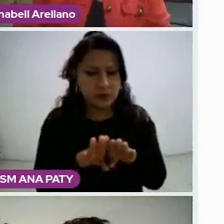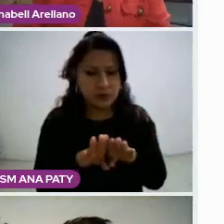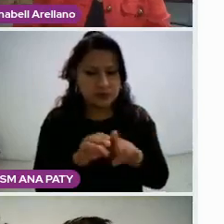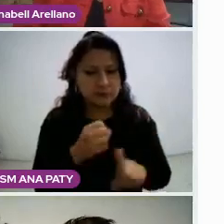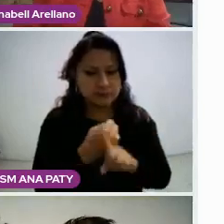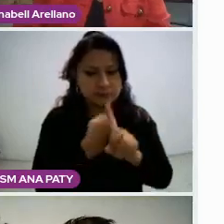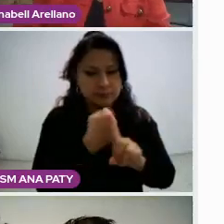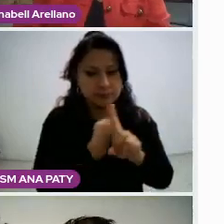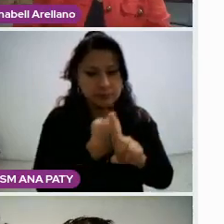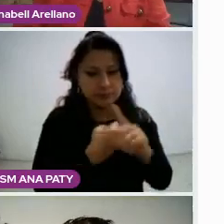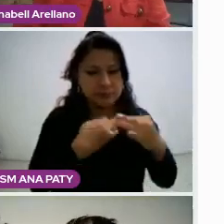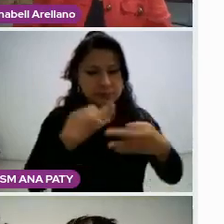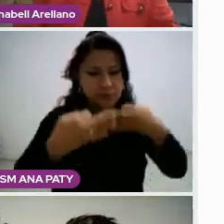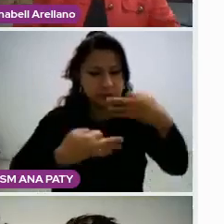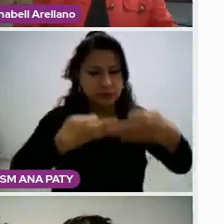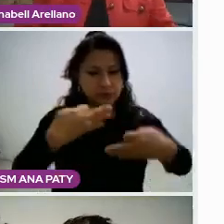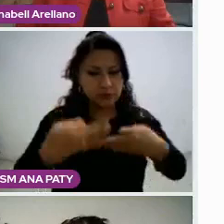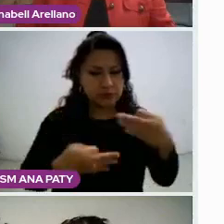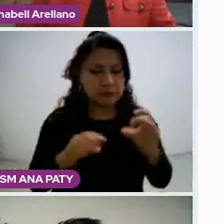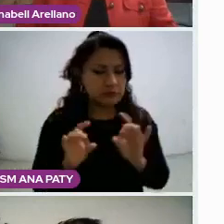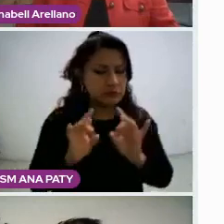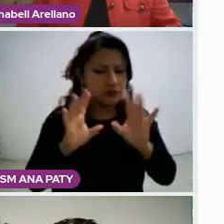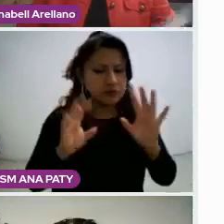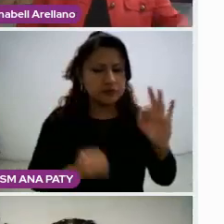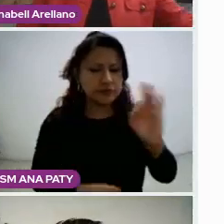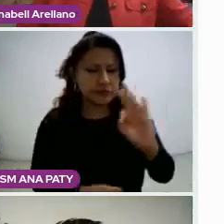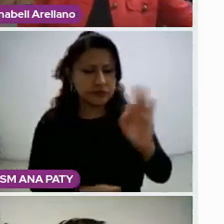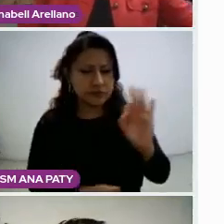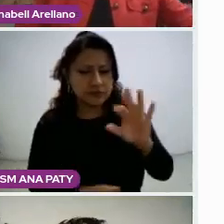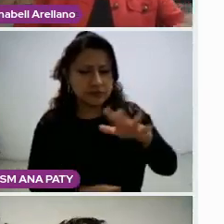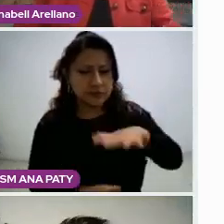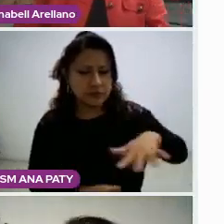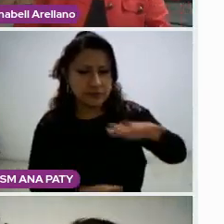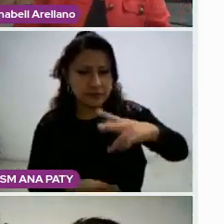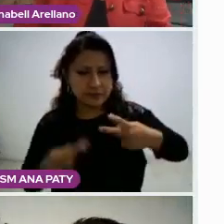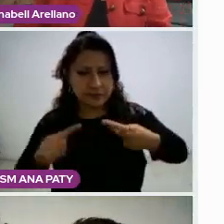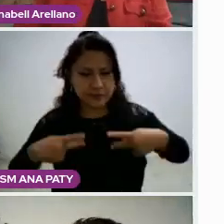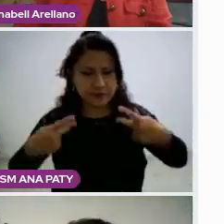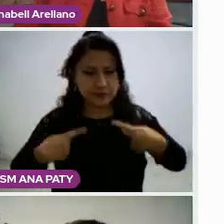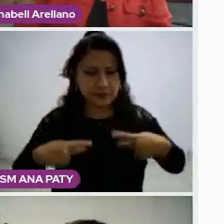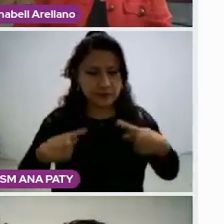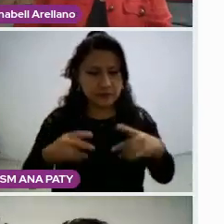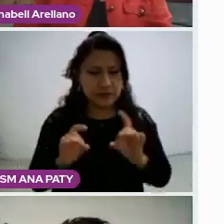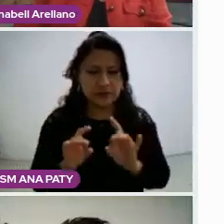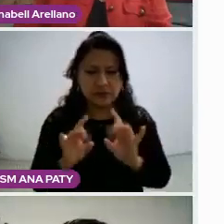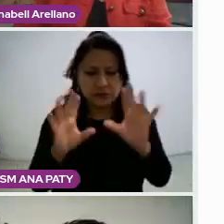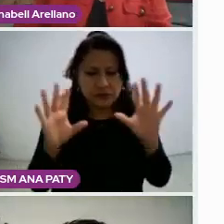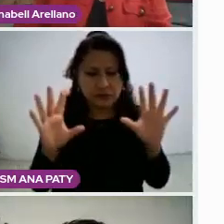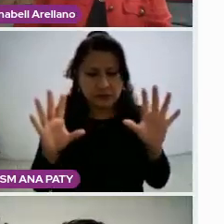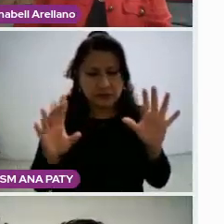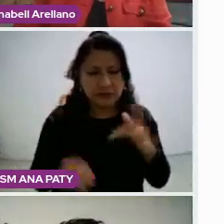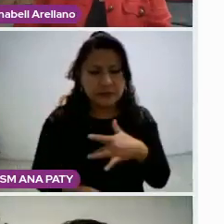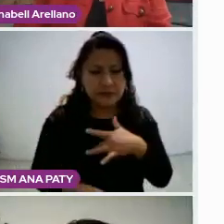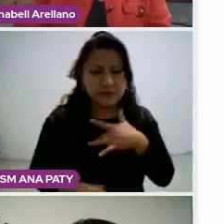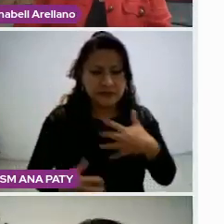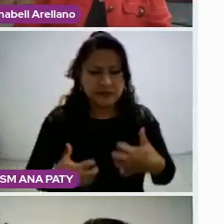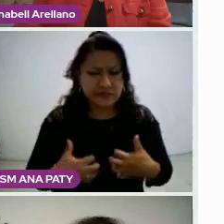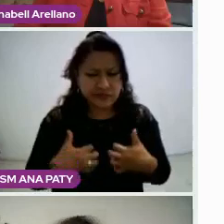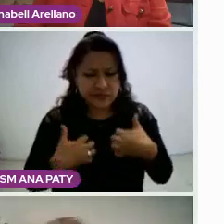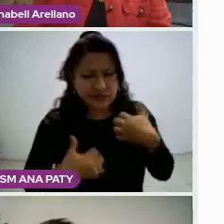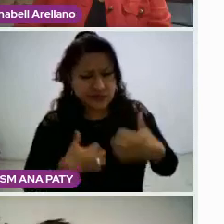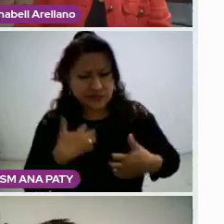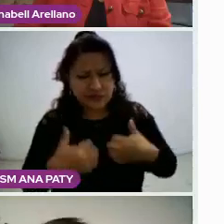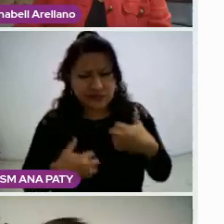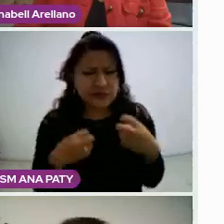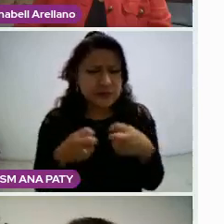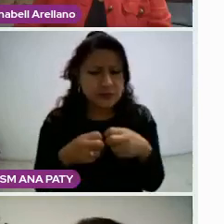Seguramente muchas personas de ustedes han pasado por alguna situación de ansiedad, alguna situación de estrés, ¿no? Que pues